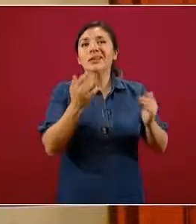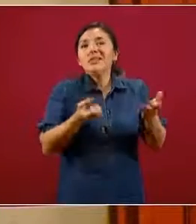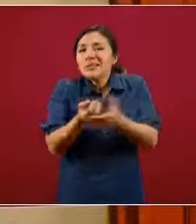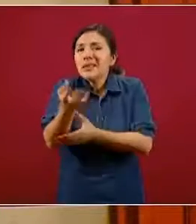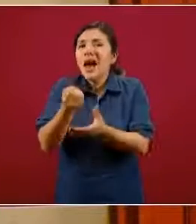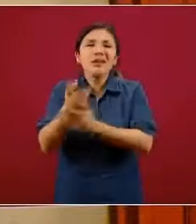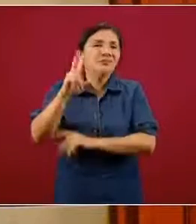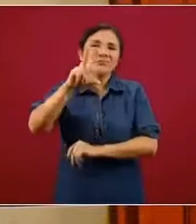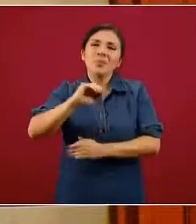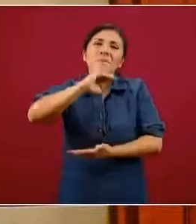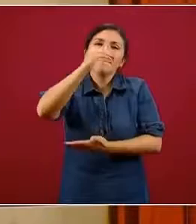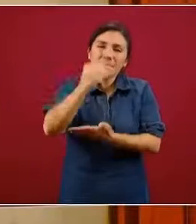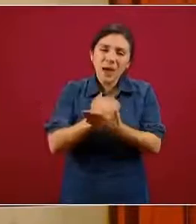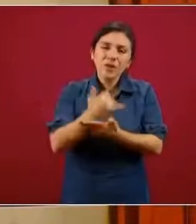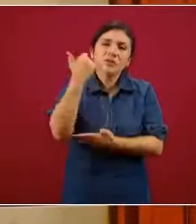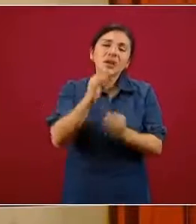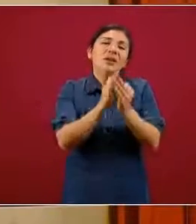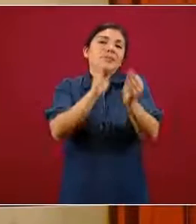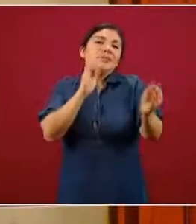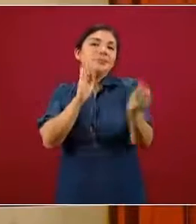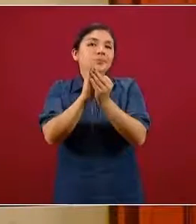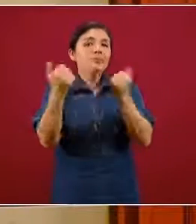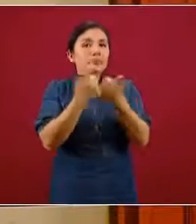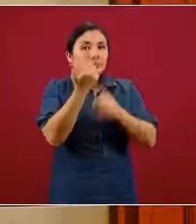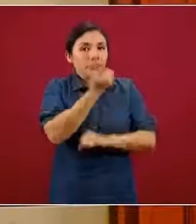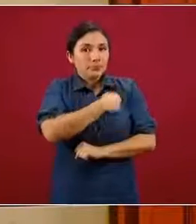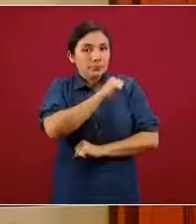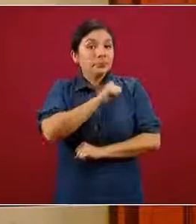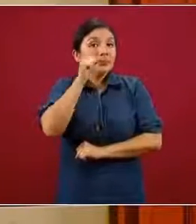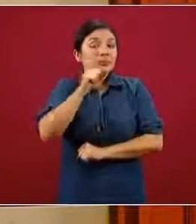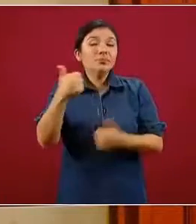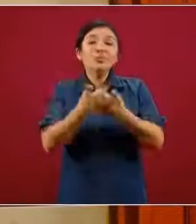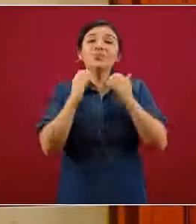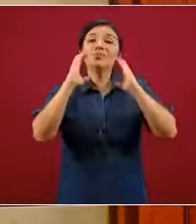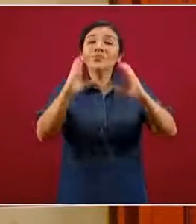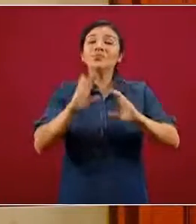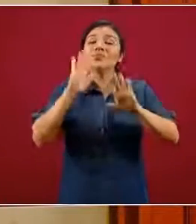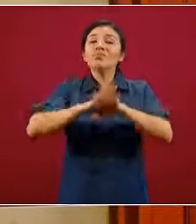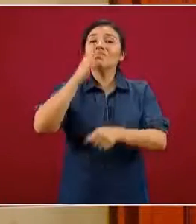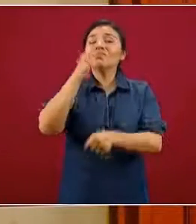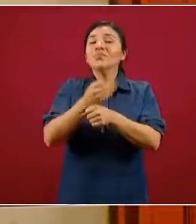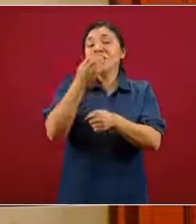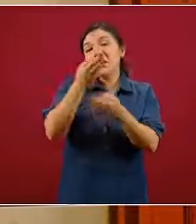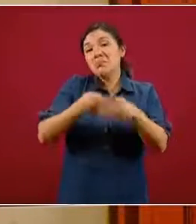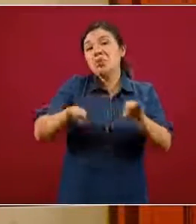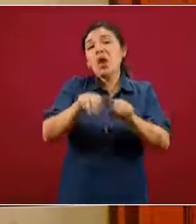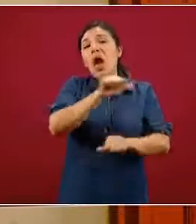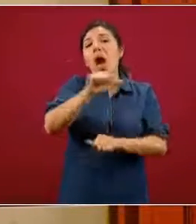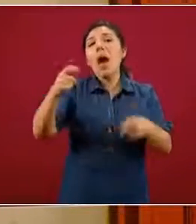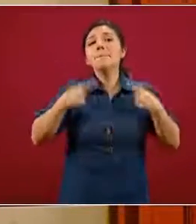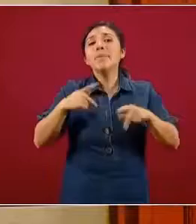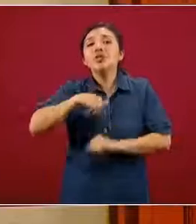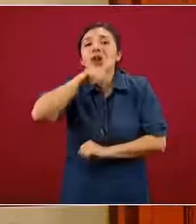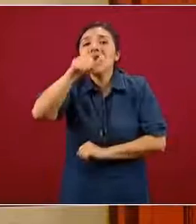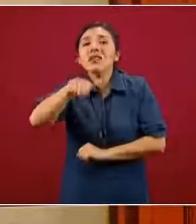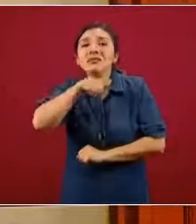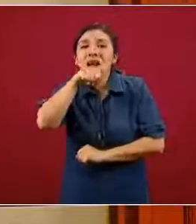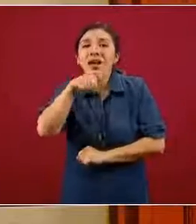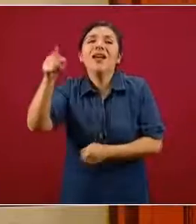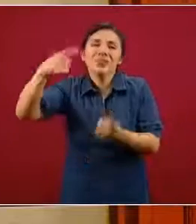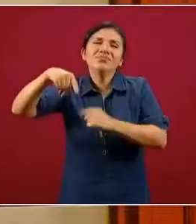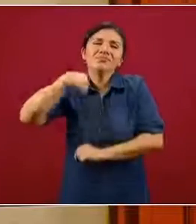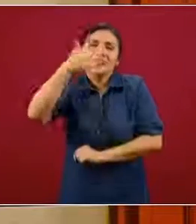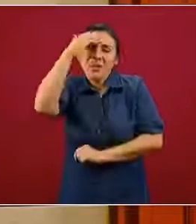movilidad y guardando la sana distancia y tratando siempre de cuidar sobre todo a los adultos mayores, que muchos de ellos seguro son